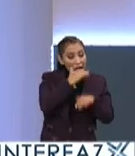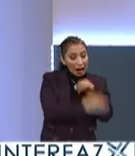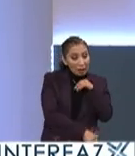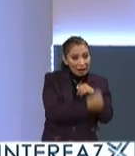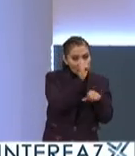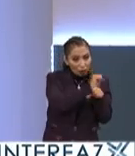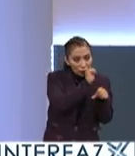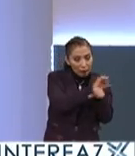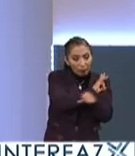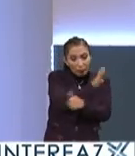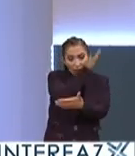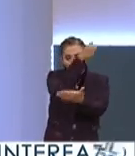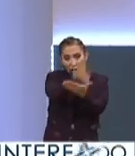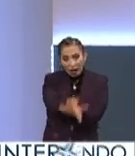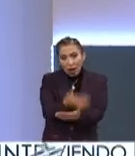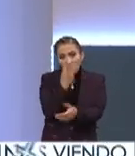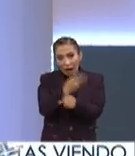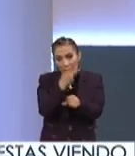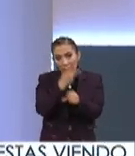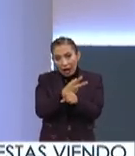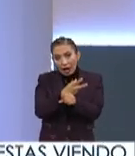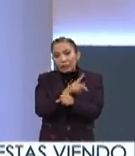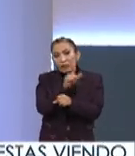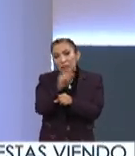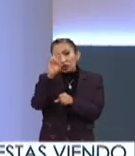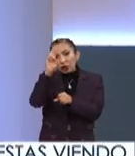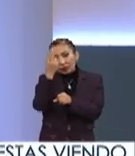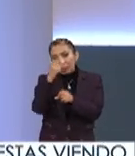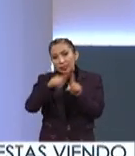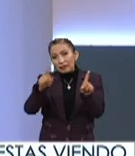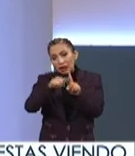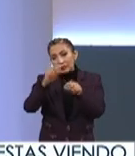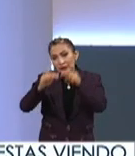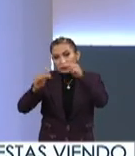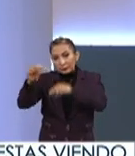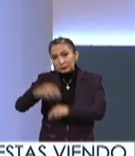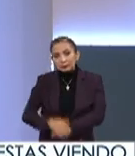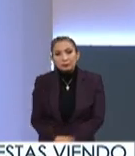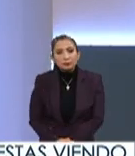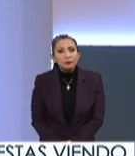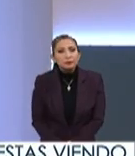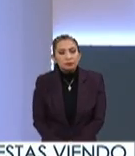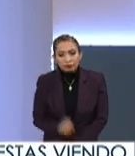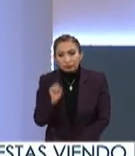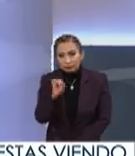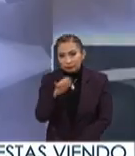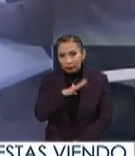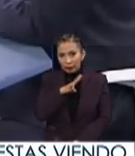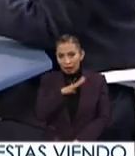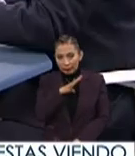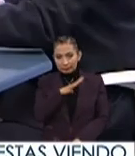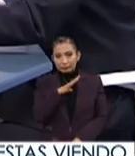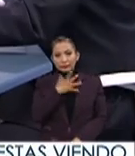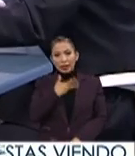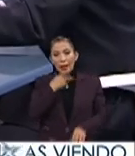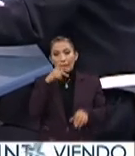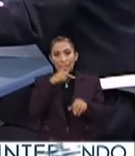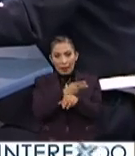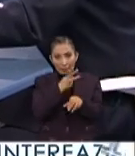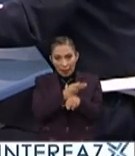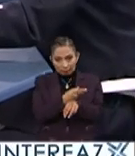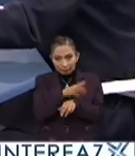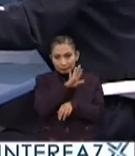concluyeron la secundaria pueden ingresar ya a la Universidad Autónoma Chapingo en sus distintos niveles. Sí, cómo no. Bueno, ahí tenemos